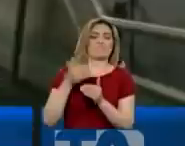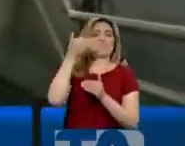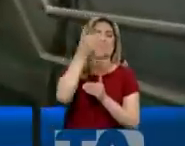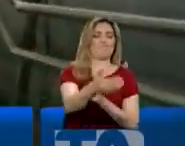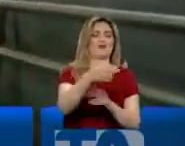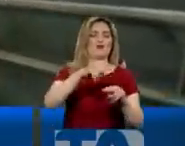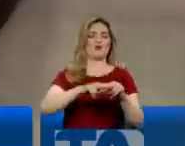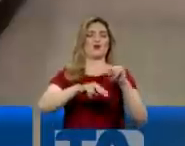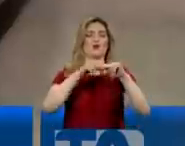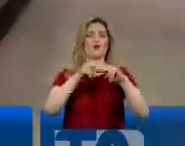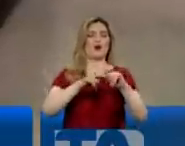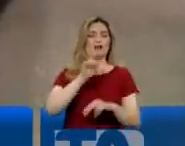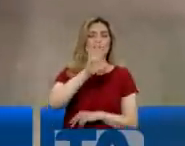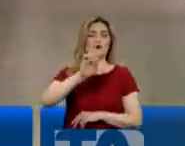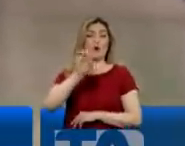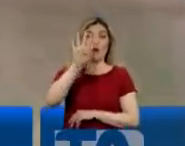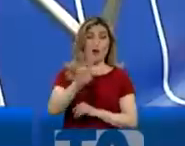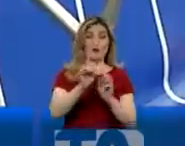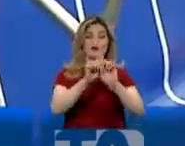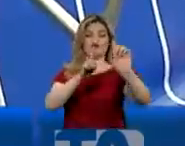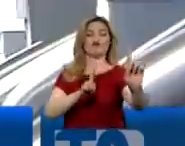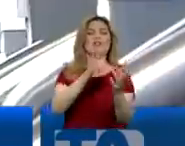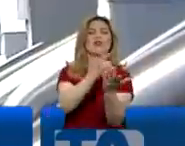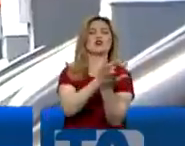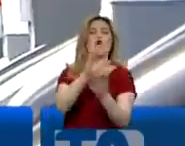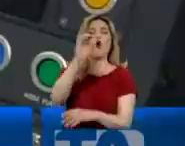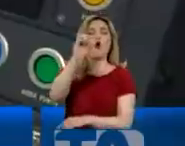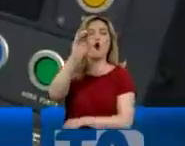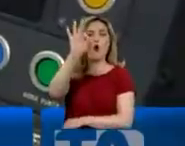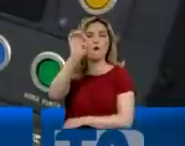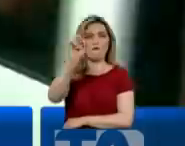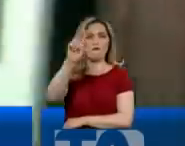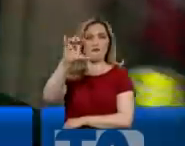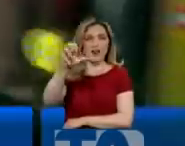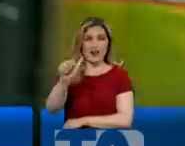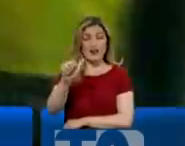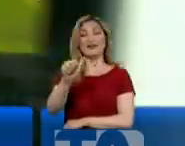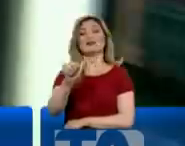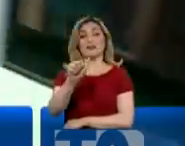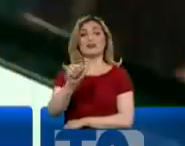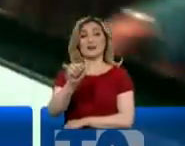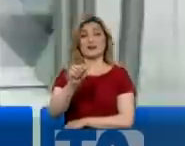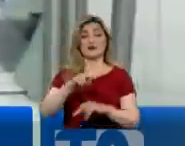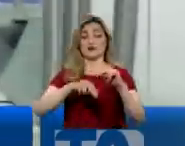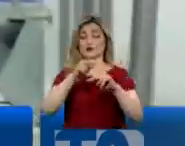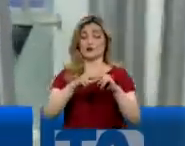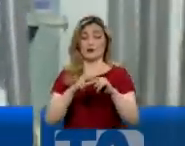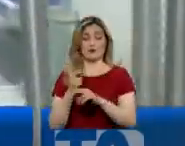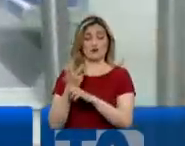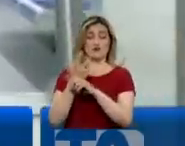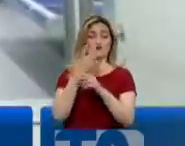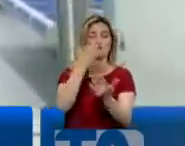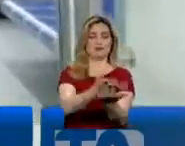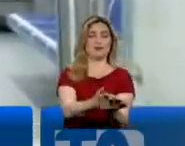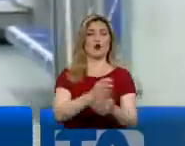4 10 54 kilómetros y la construcción de 4 estaciones según los estudios de factibilidad realizados y luego de la